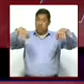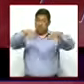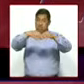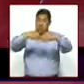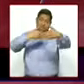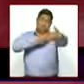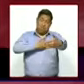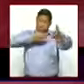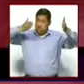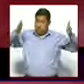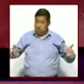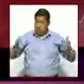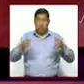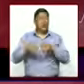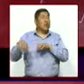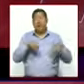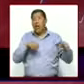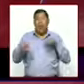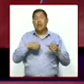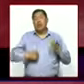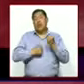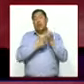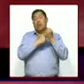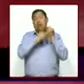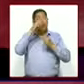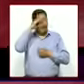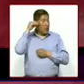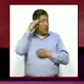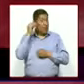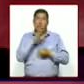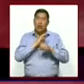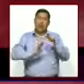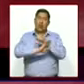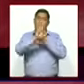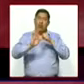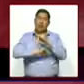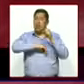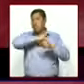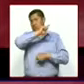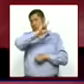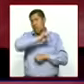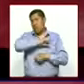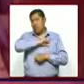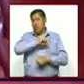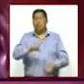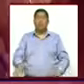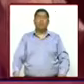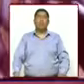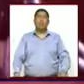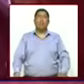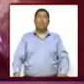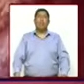parte de sectores sociales afines al presidente Luis Arce, pero también el resguardo policial.